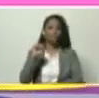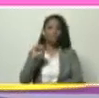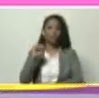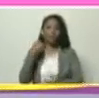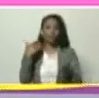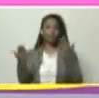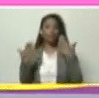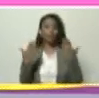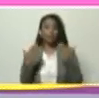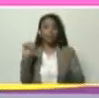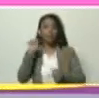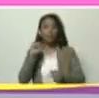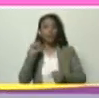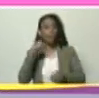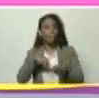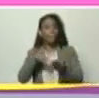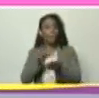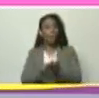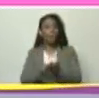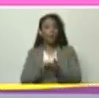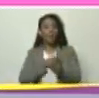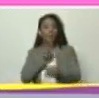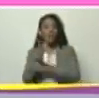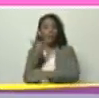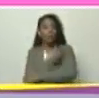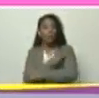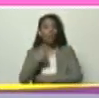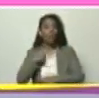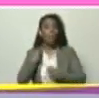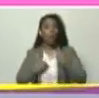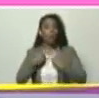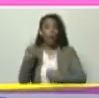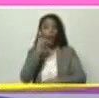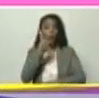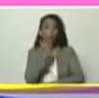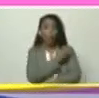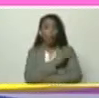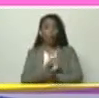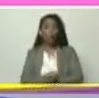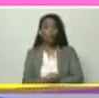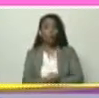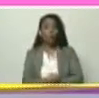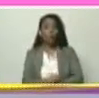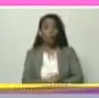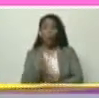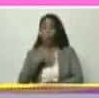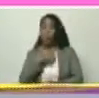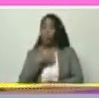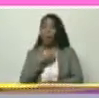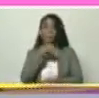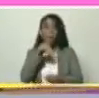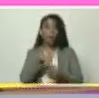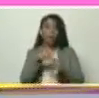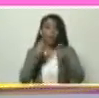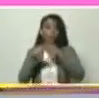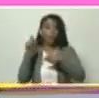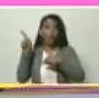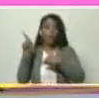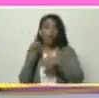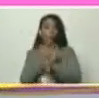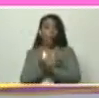comparación, ¿verdad? Bueno, a vacunarse, me tienen preocupado los que no se han vacunado. No se pueden meter a negacionistas a esta altura del